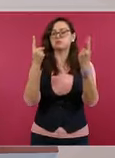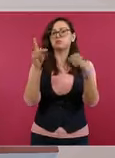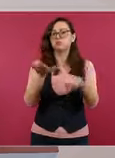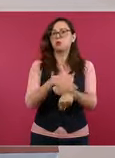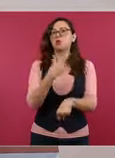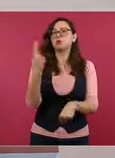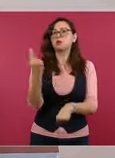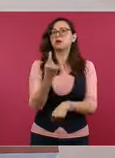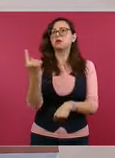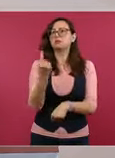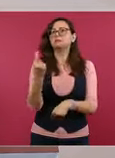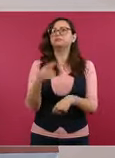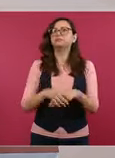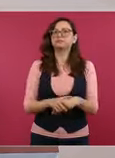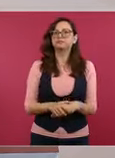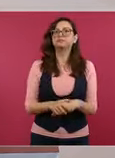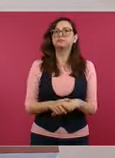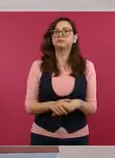o